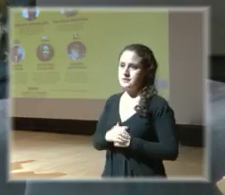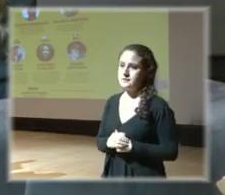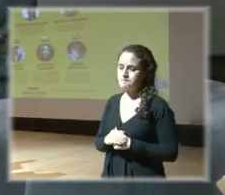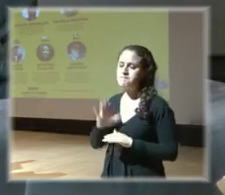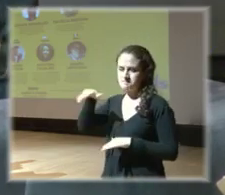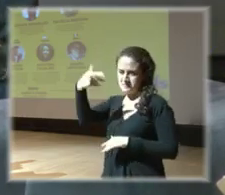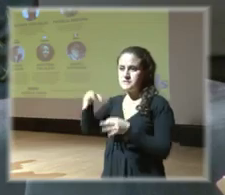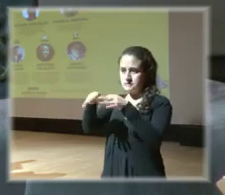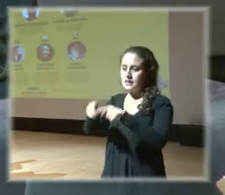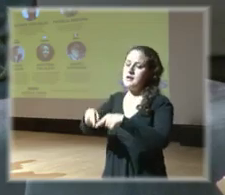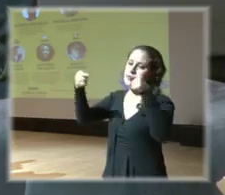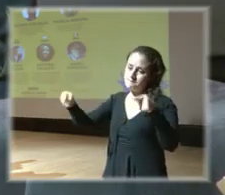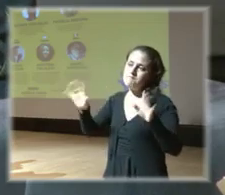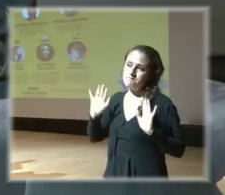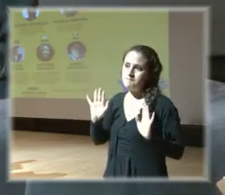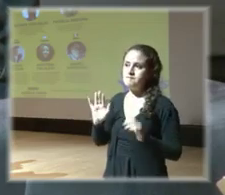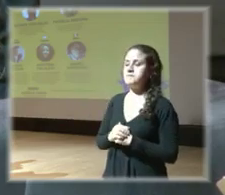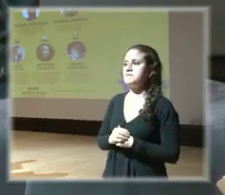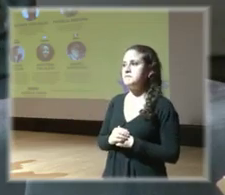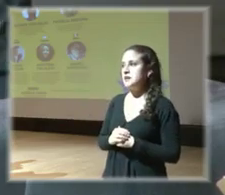pero bueno, en definitiva creo que